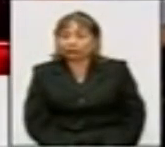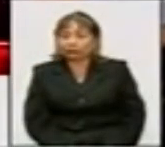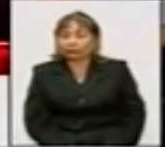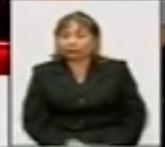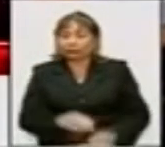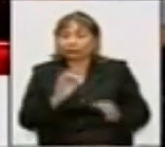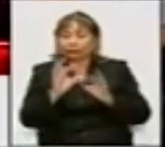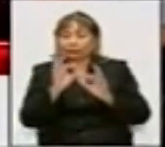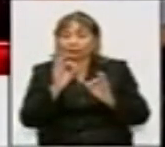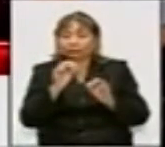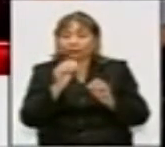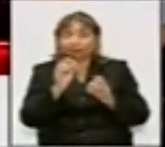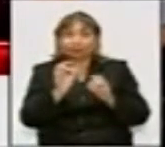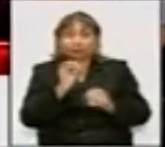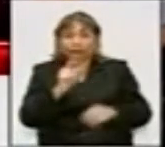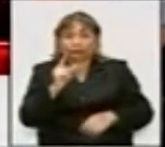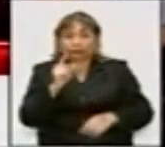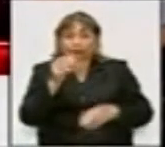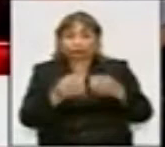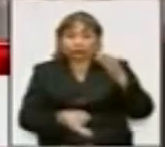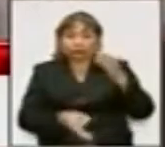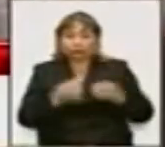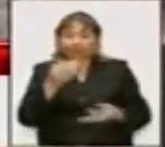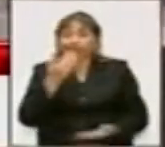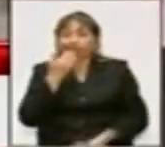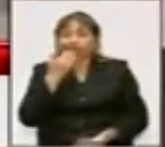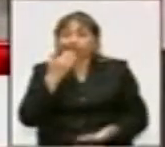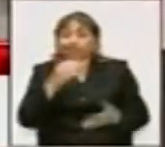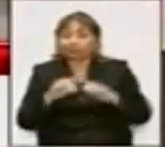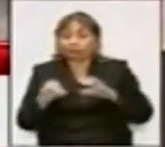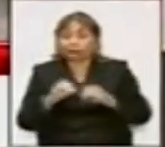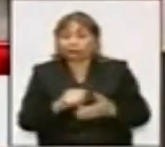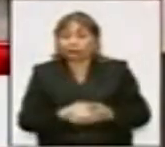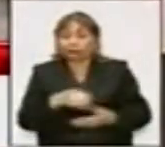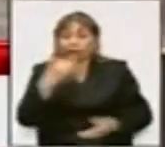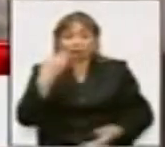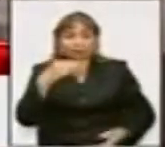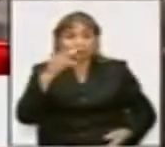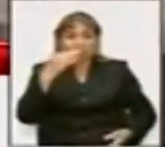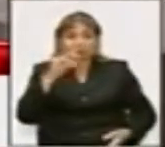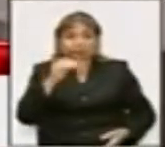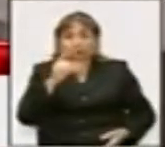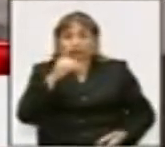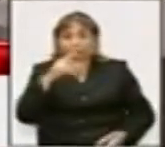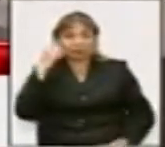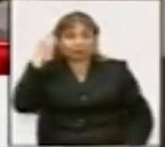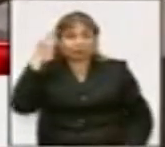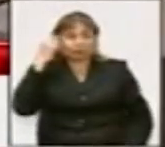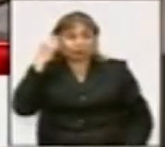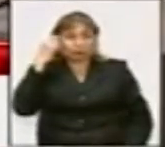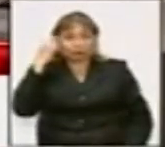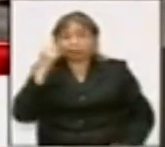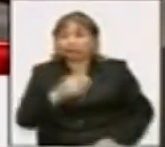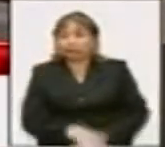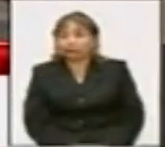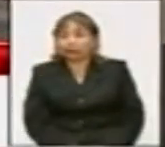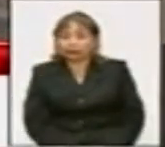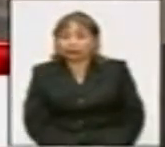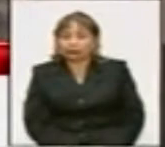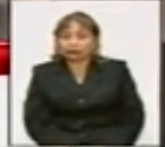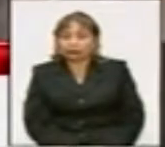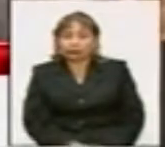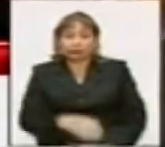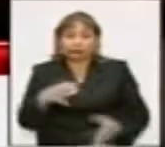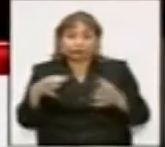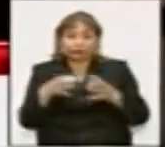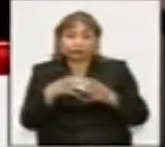elección de un juez haga quien la haga siempre es un acto político la haga la